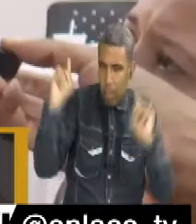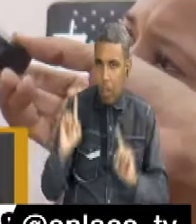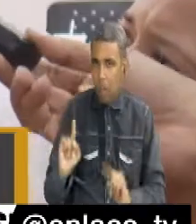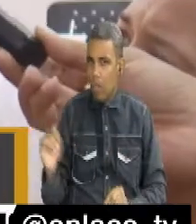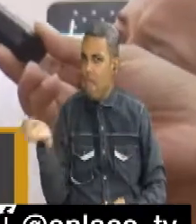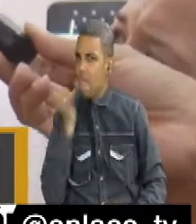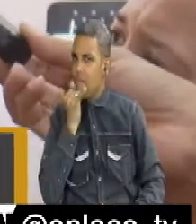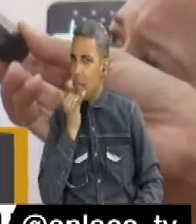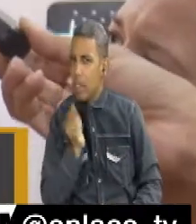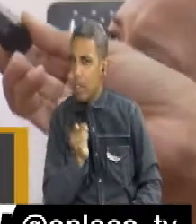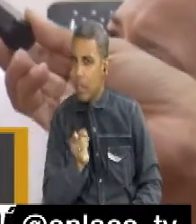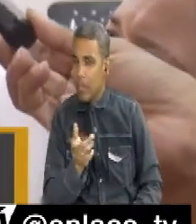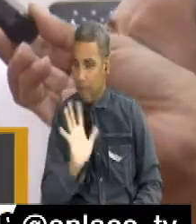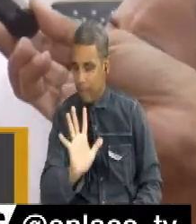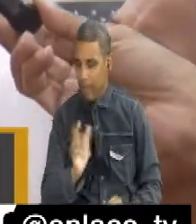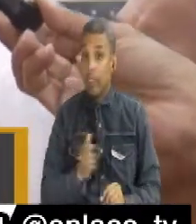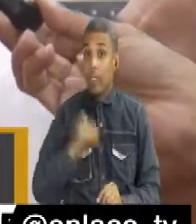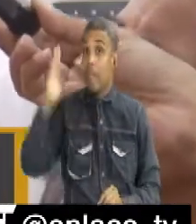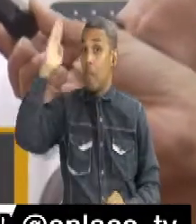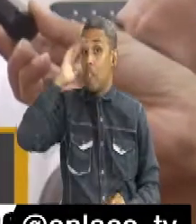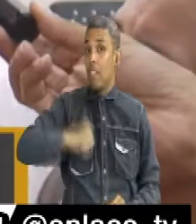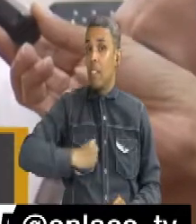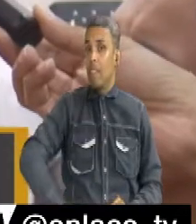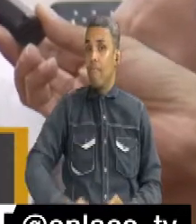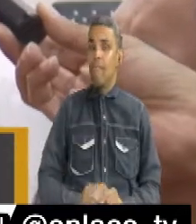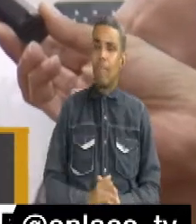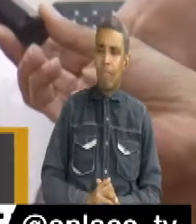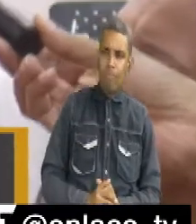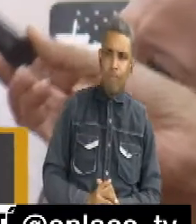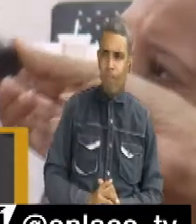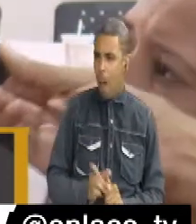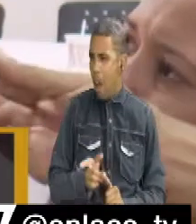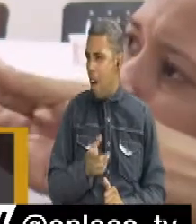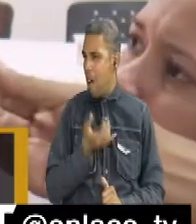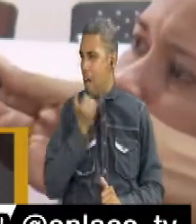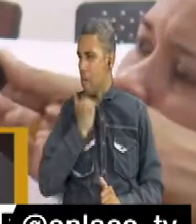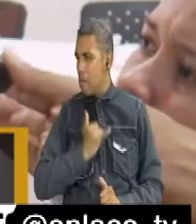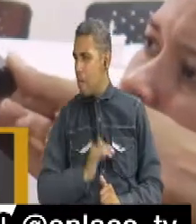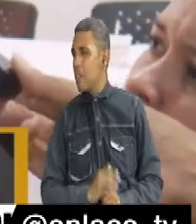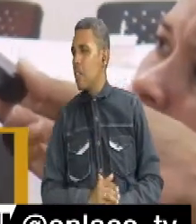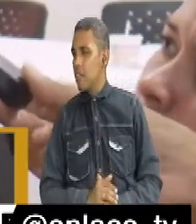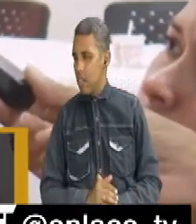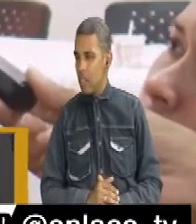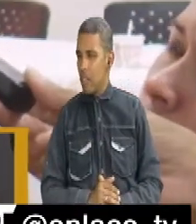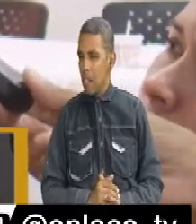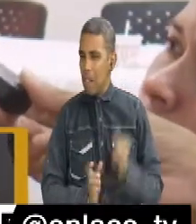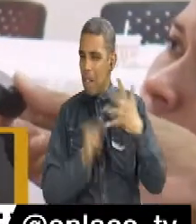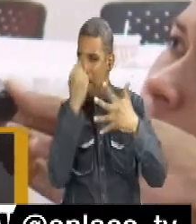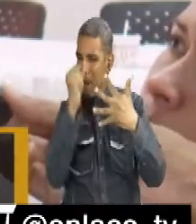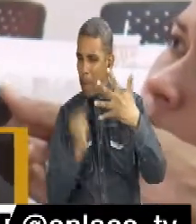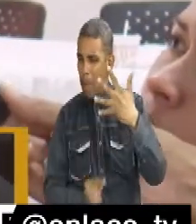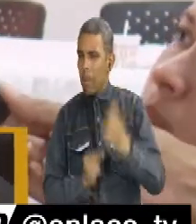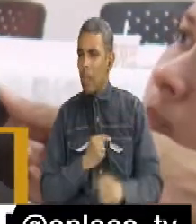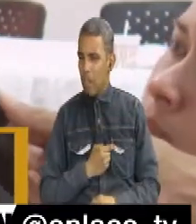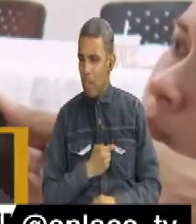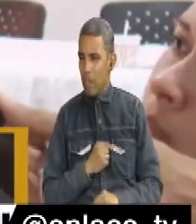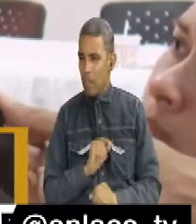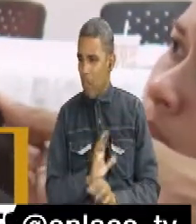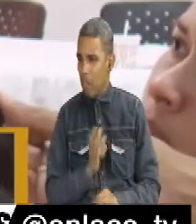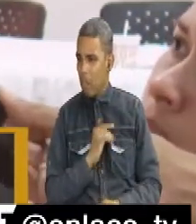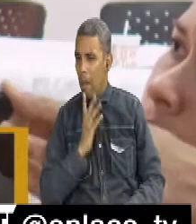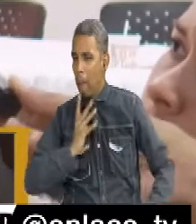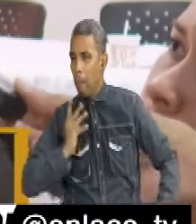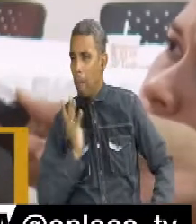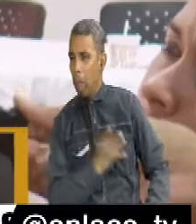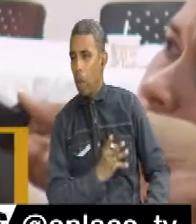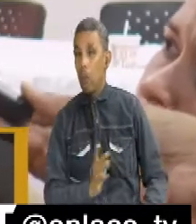momentos la policía está en todo su derecho de actuar porque no tienen permiso y porque realmente pues estamos a menos de 15 días para que se den